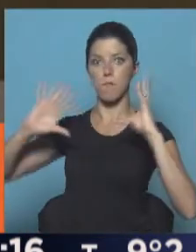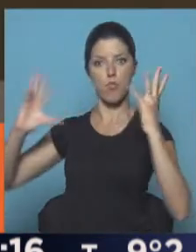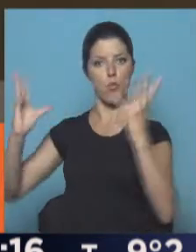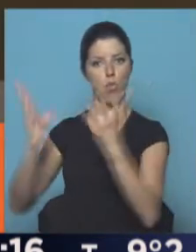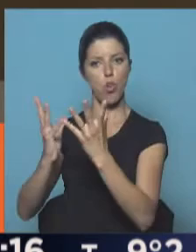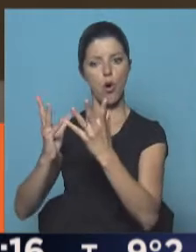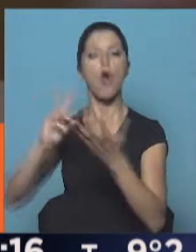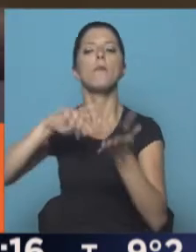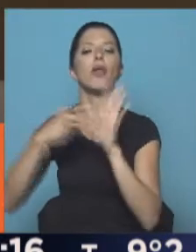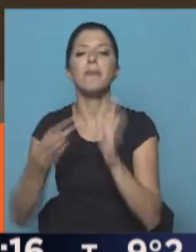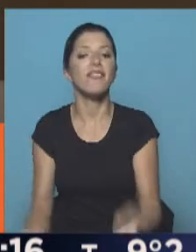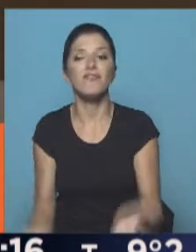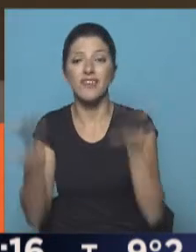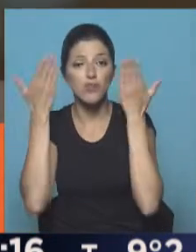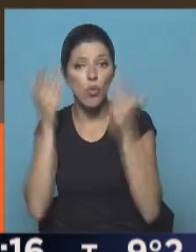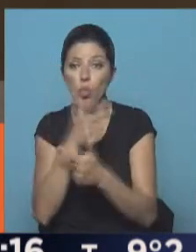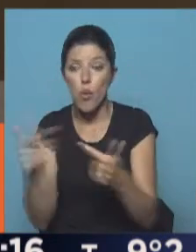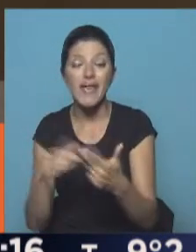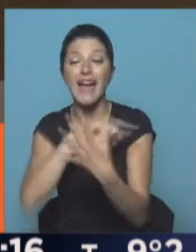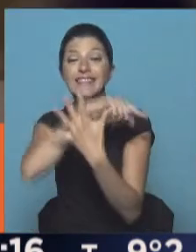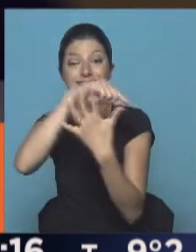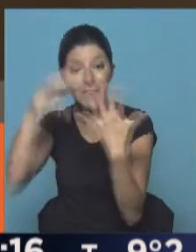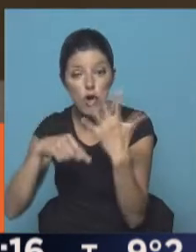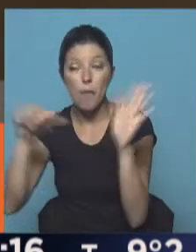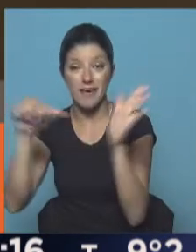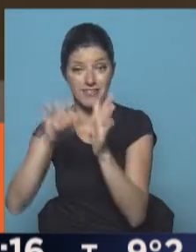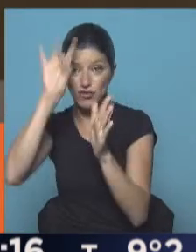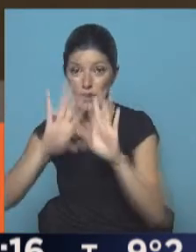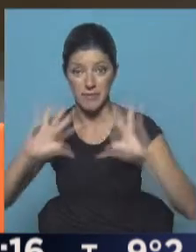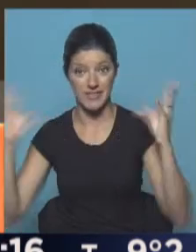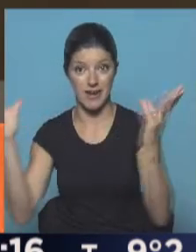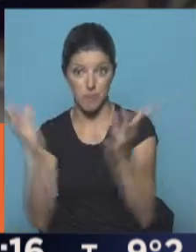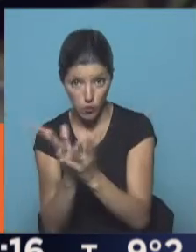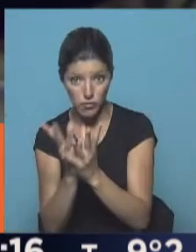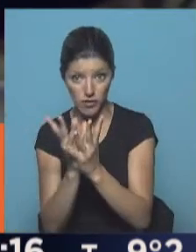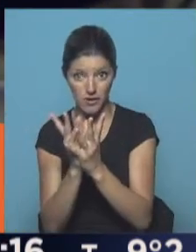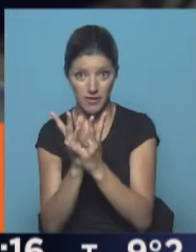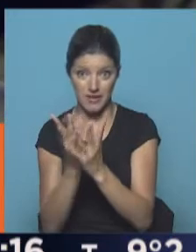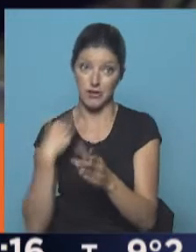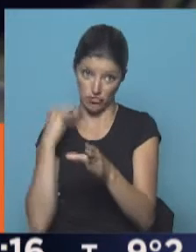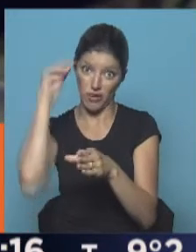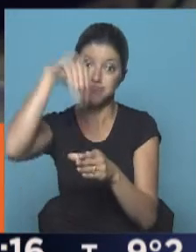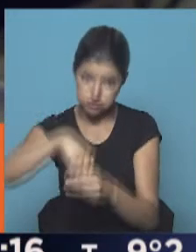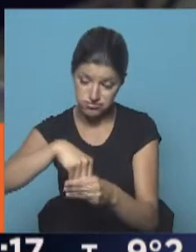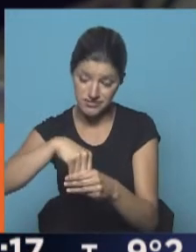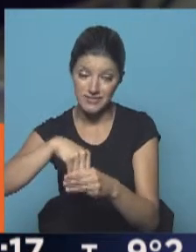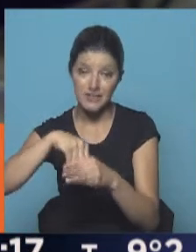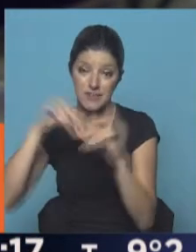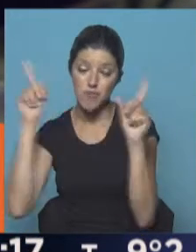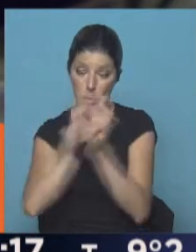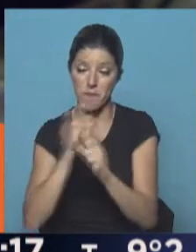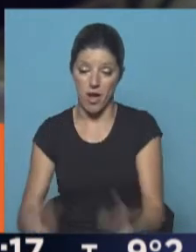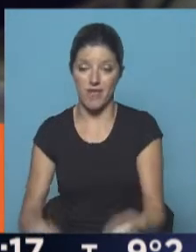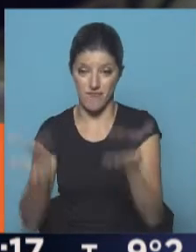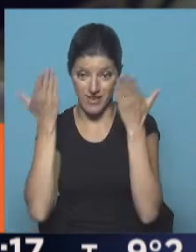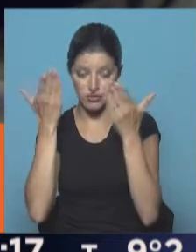un problema de inflación. Hay 5 países en el mundo que tenemos, lamentablemente digo tenemos porque estamos incluidos en esos 5